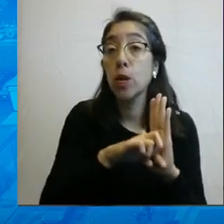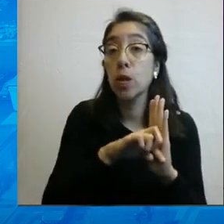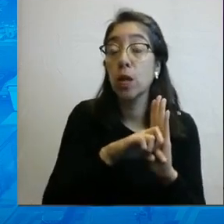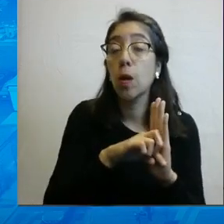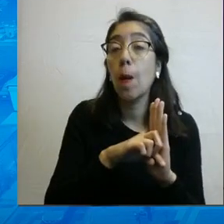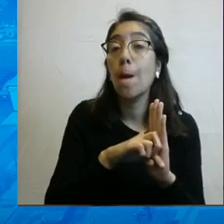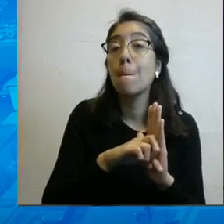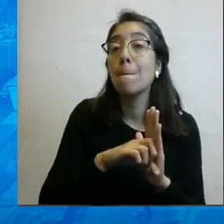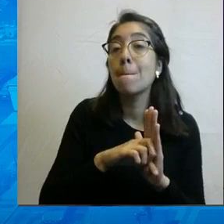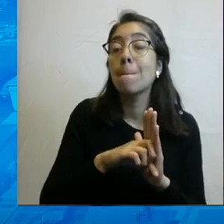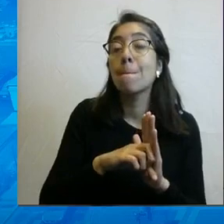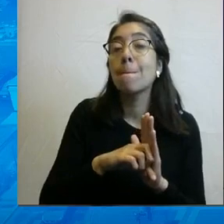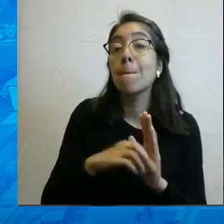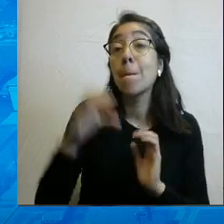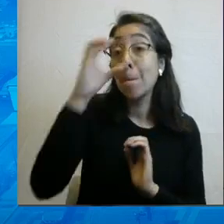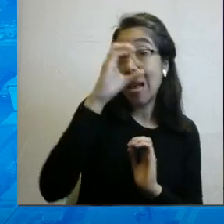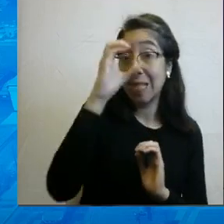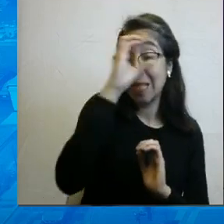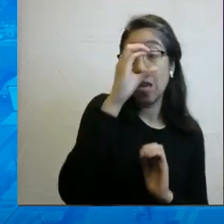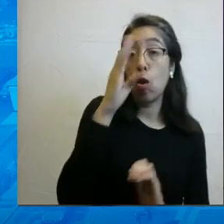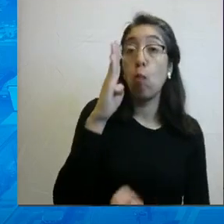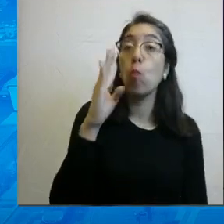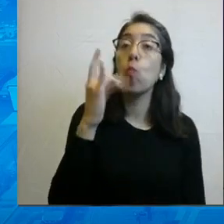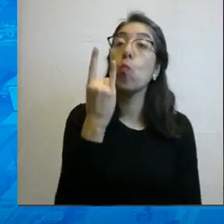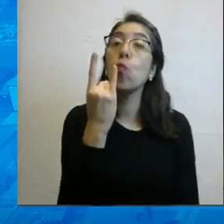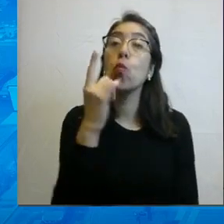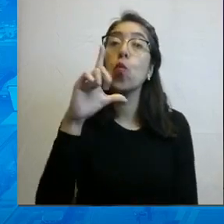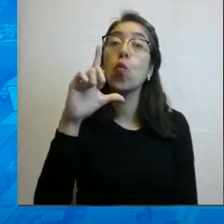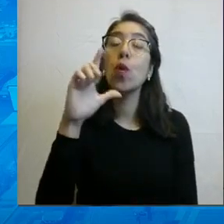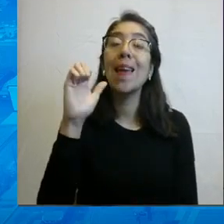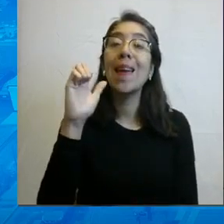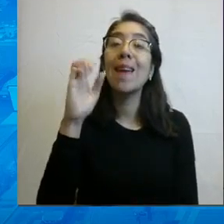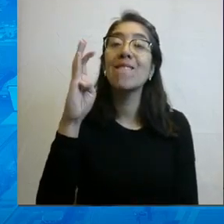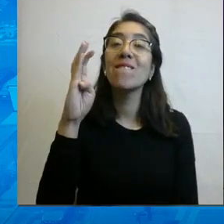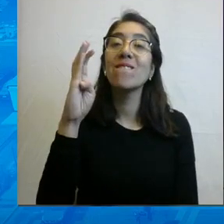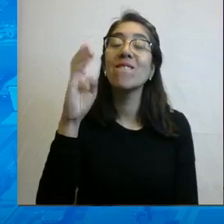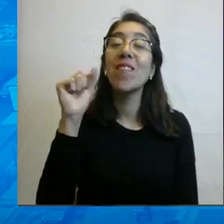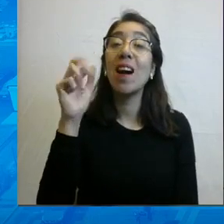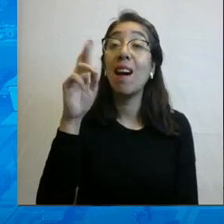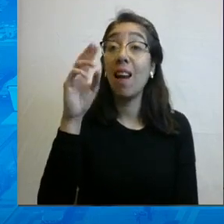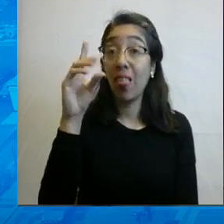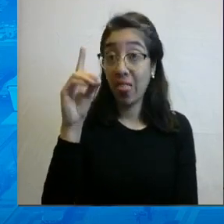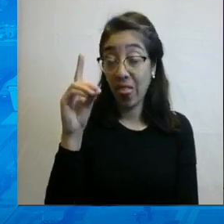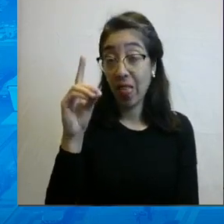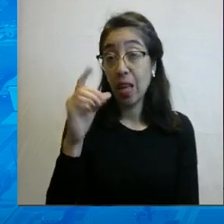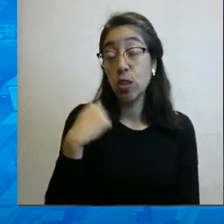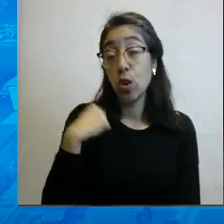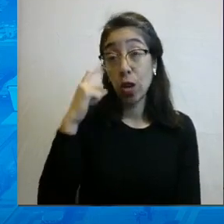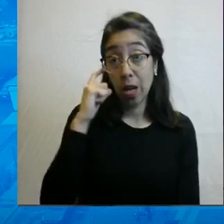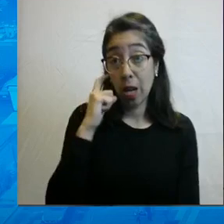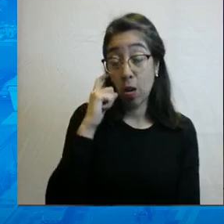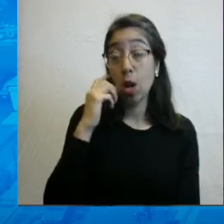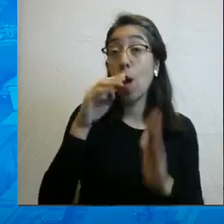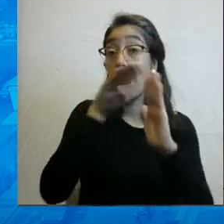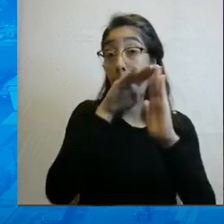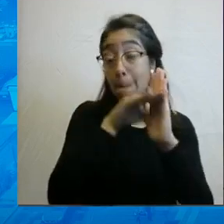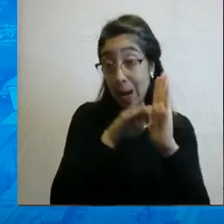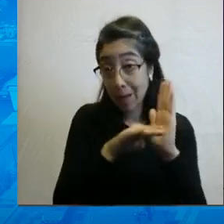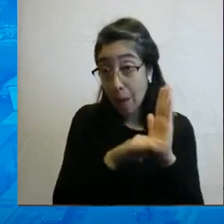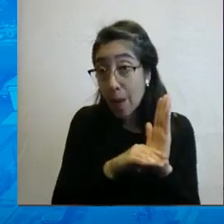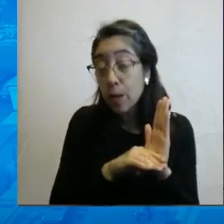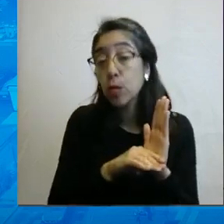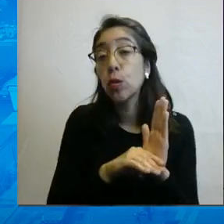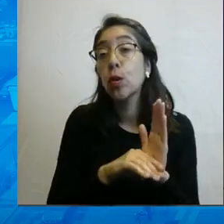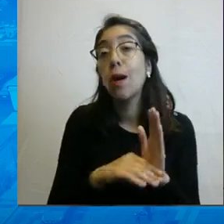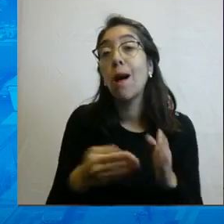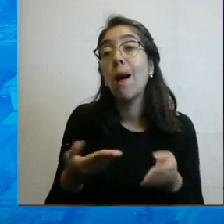Bulevar, lo ideal para mi parecer sería que los departamentos igual colaboraran con la función que hace don César.